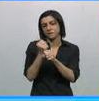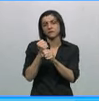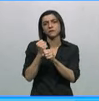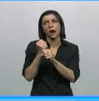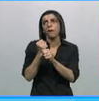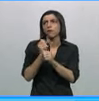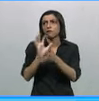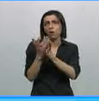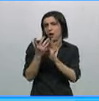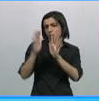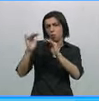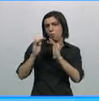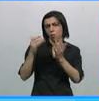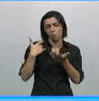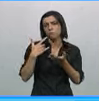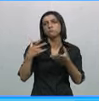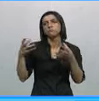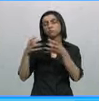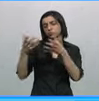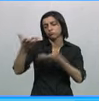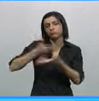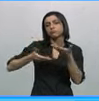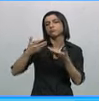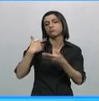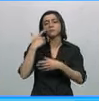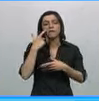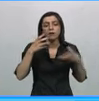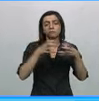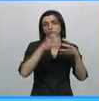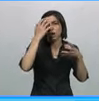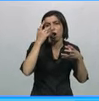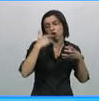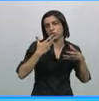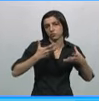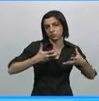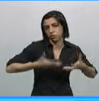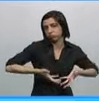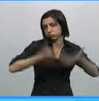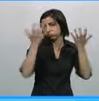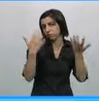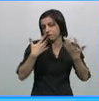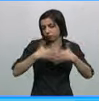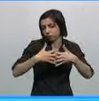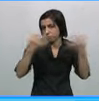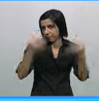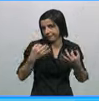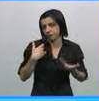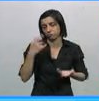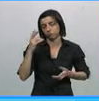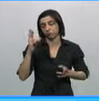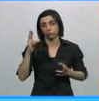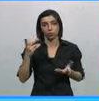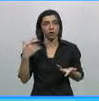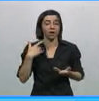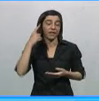y tratando de ayudar a que San Lorenzo siga creciendo. Patón, vos seguramente ves